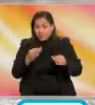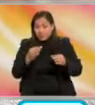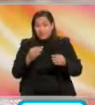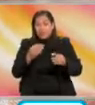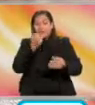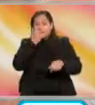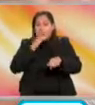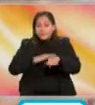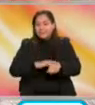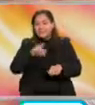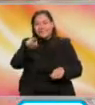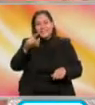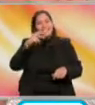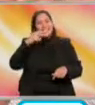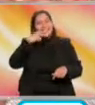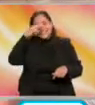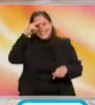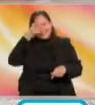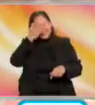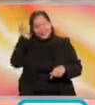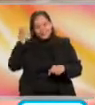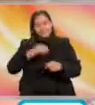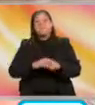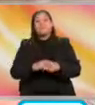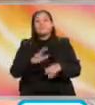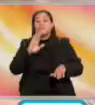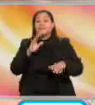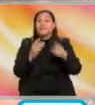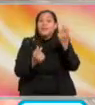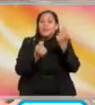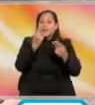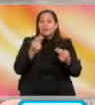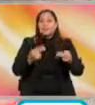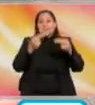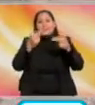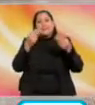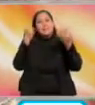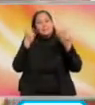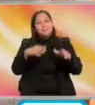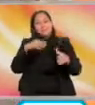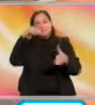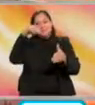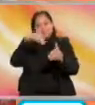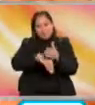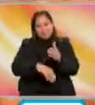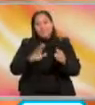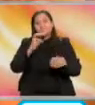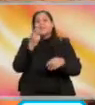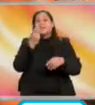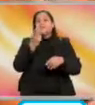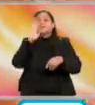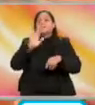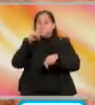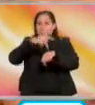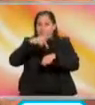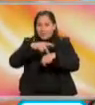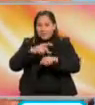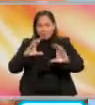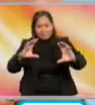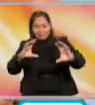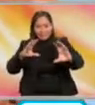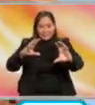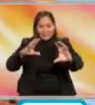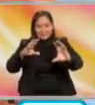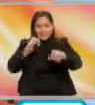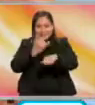finanzas. Y muchas veces Ok. esto es lo que a muchos negocios es la Les piedra, cuesta, ¿no? les cuesta. Pueden ser muy buenos